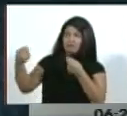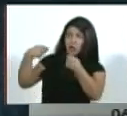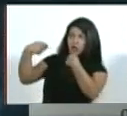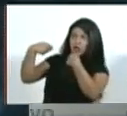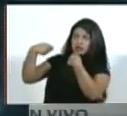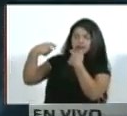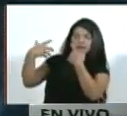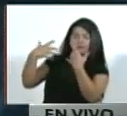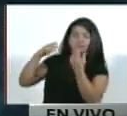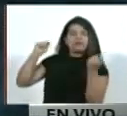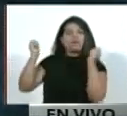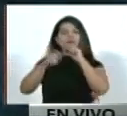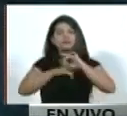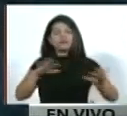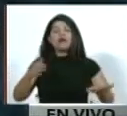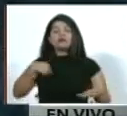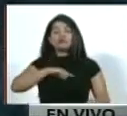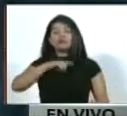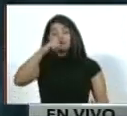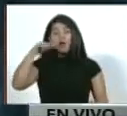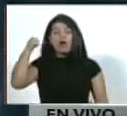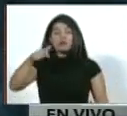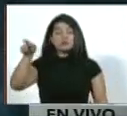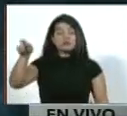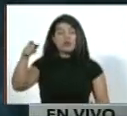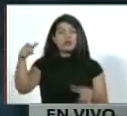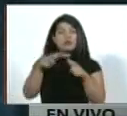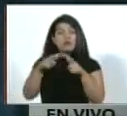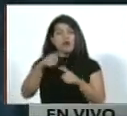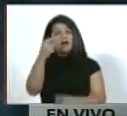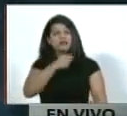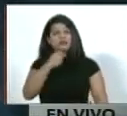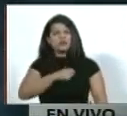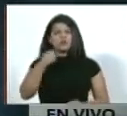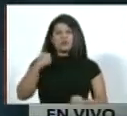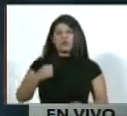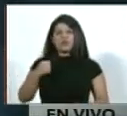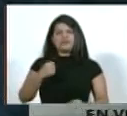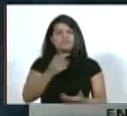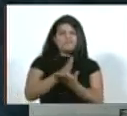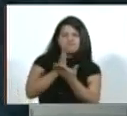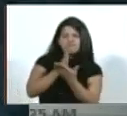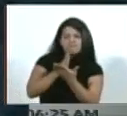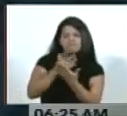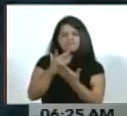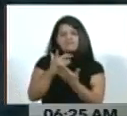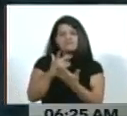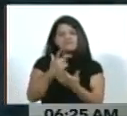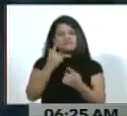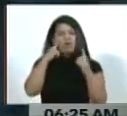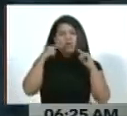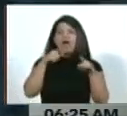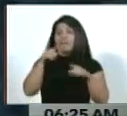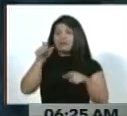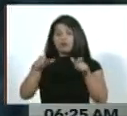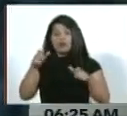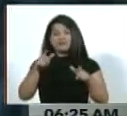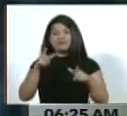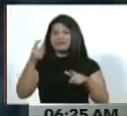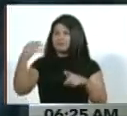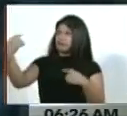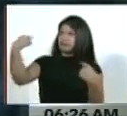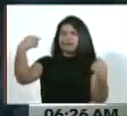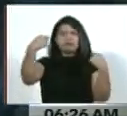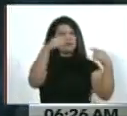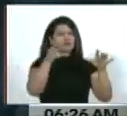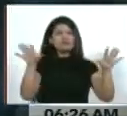entreguismo, por las actitudes genuflexas ante nuevos hegemones